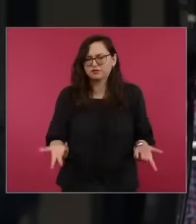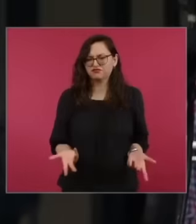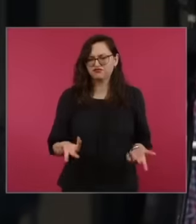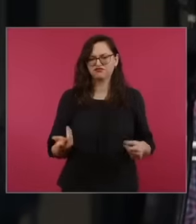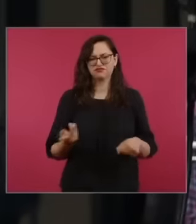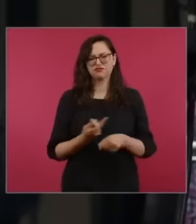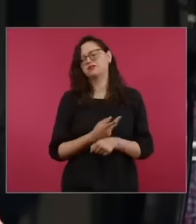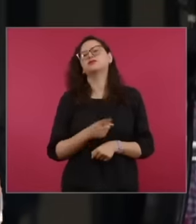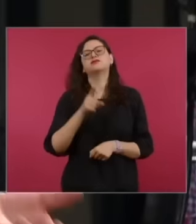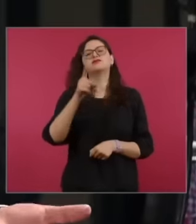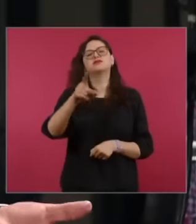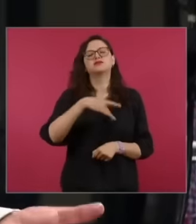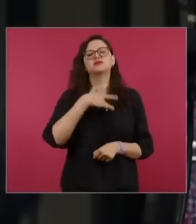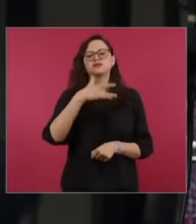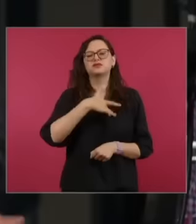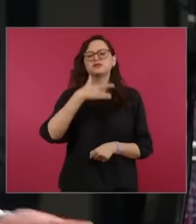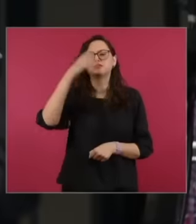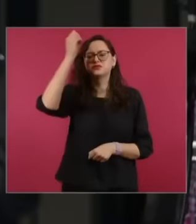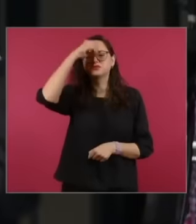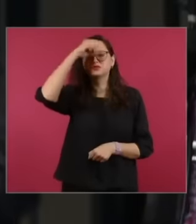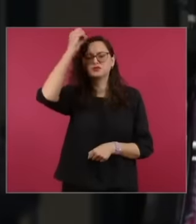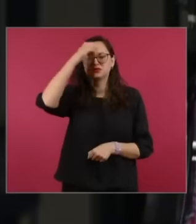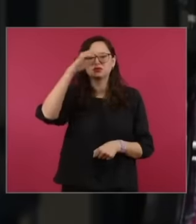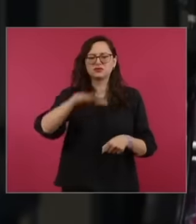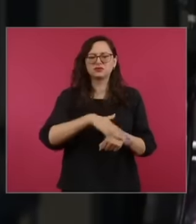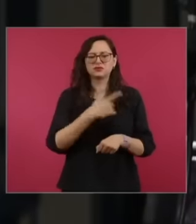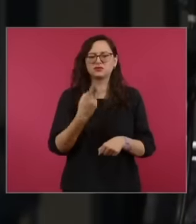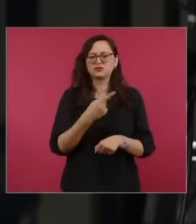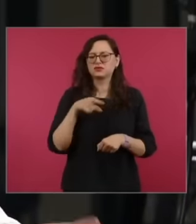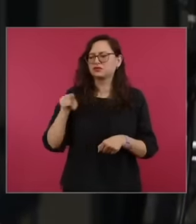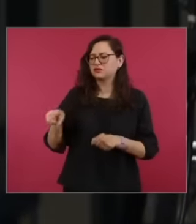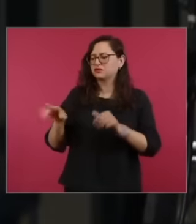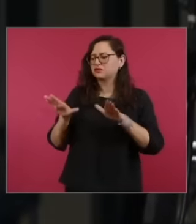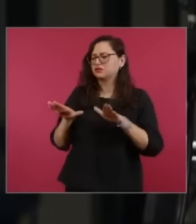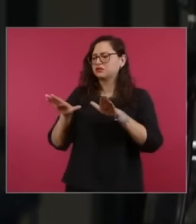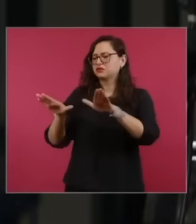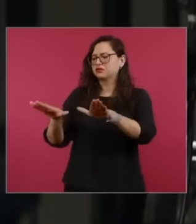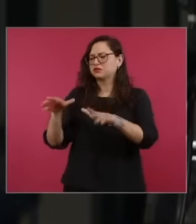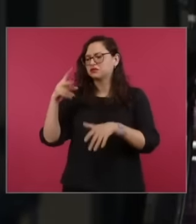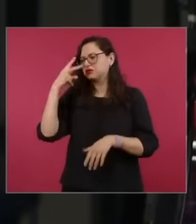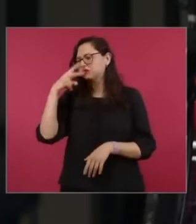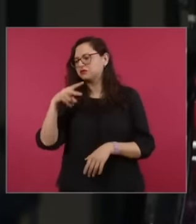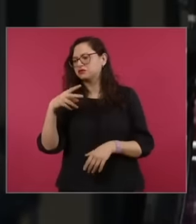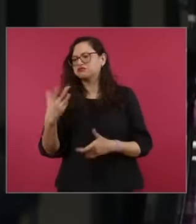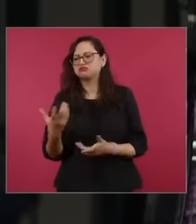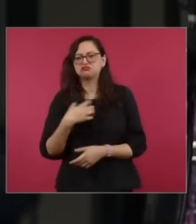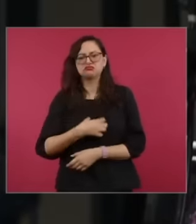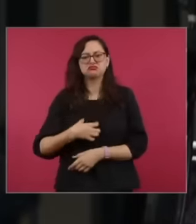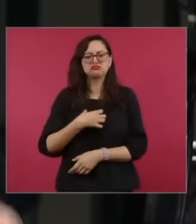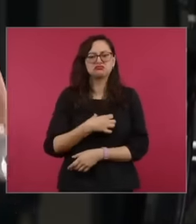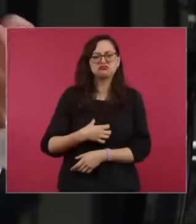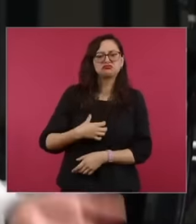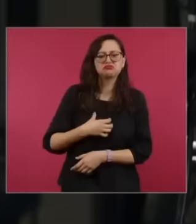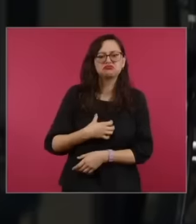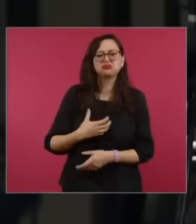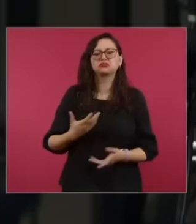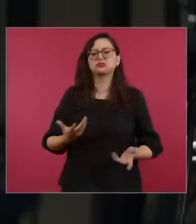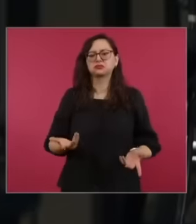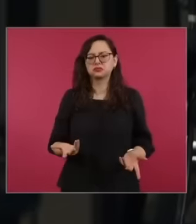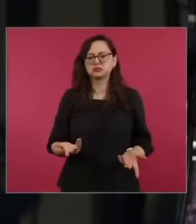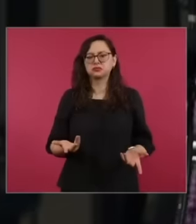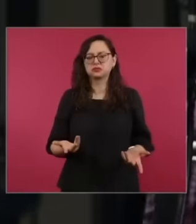Porque Aeroméxico está contento y está, inclusive ya va a